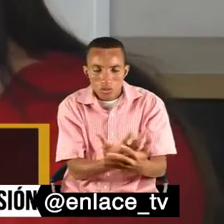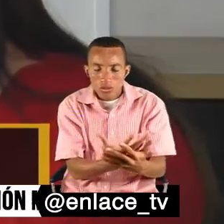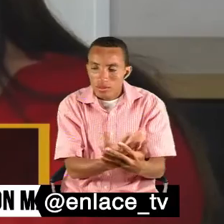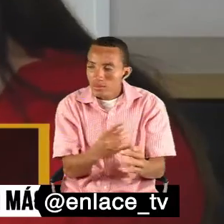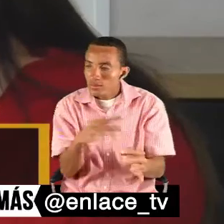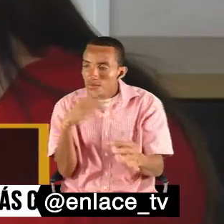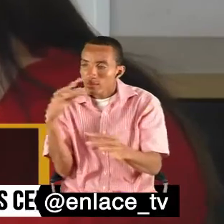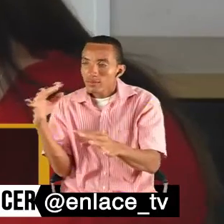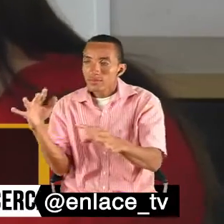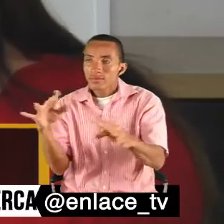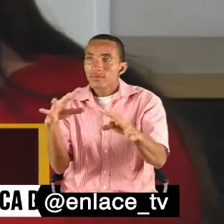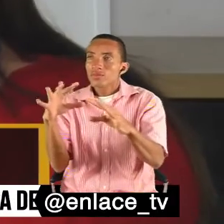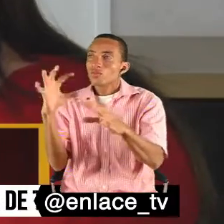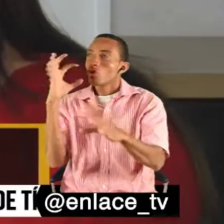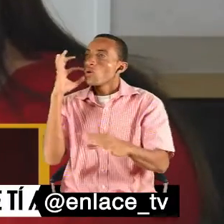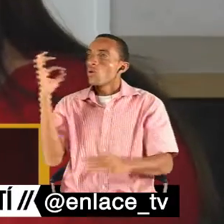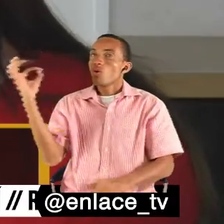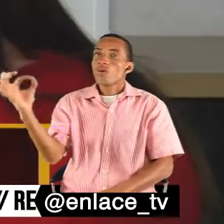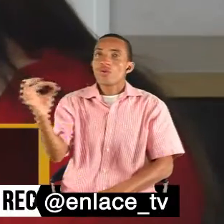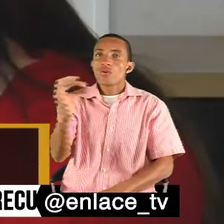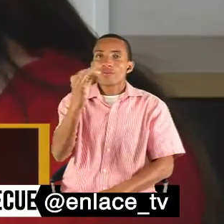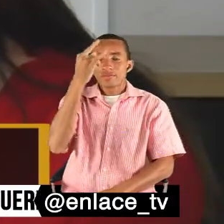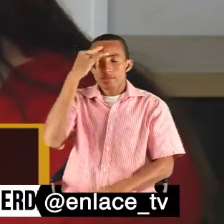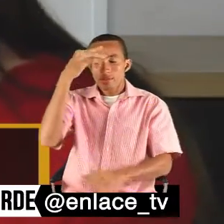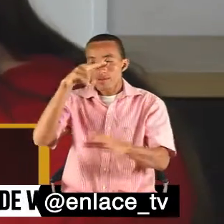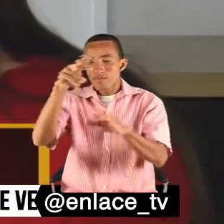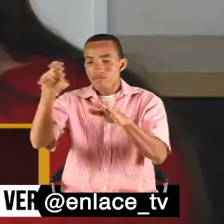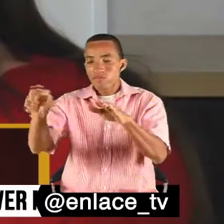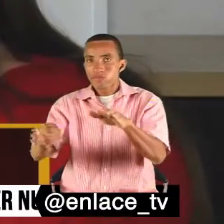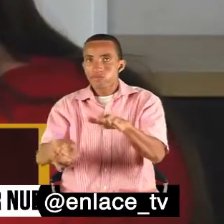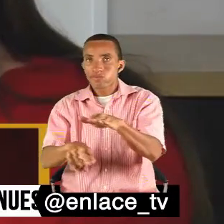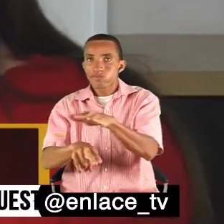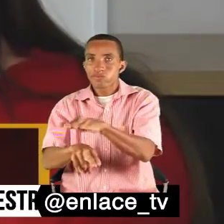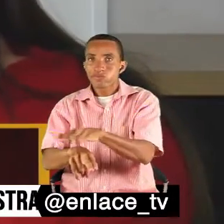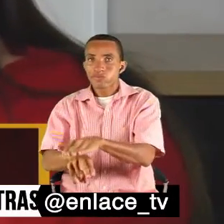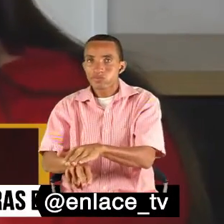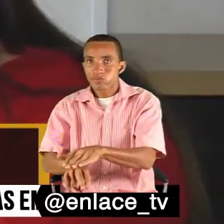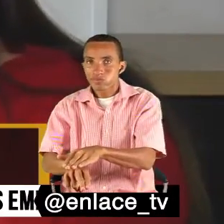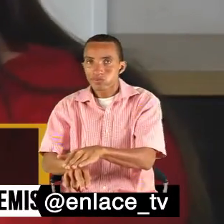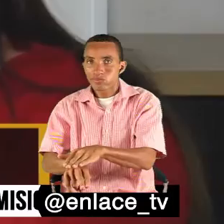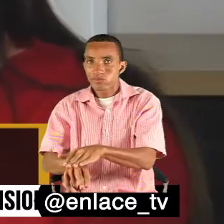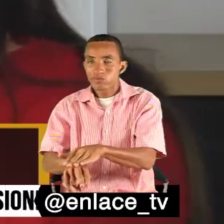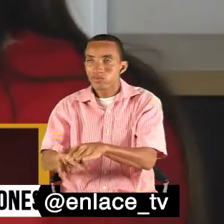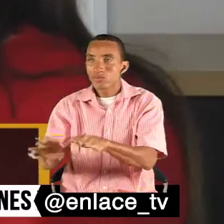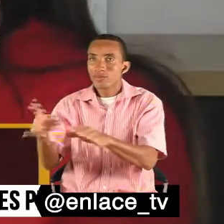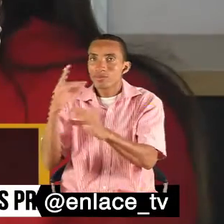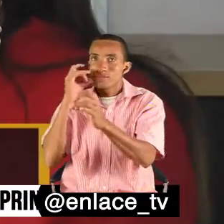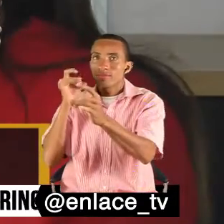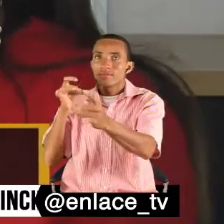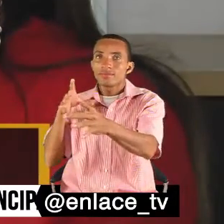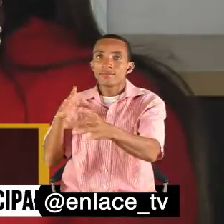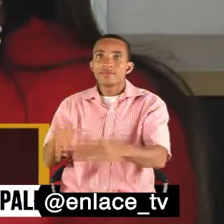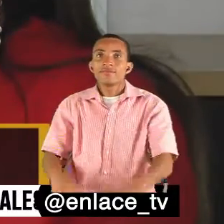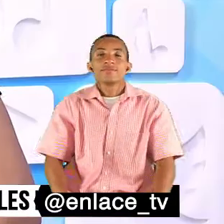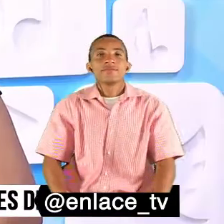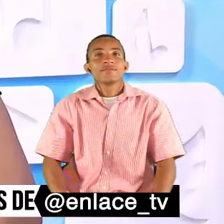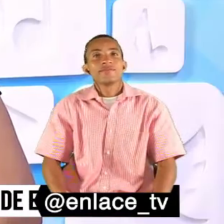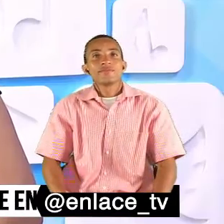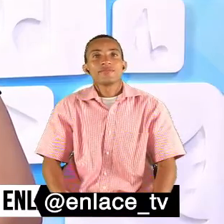de hombres que también bajo la tierra esconden sus cuerpos de otras flechas.